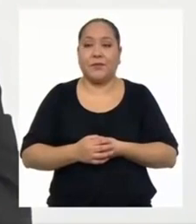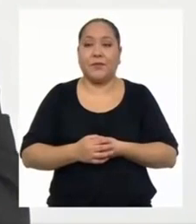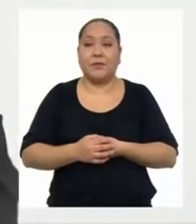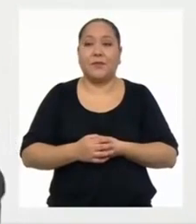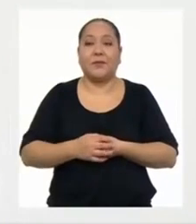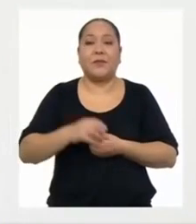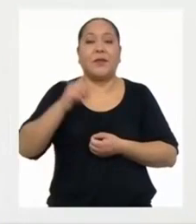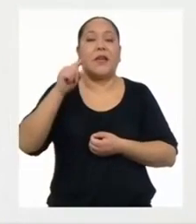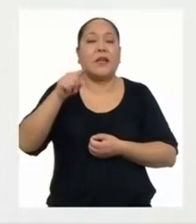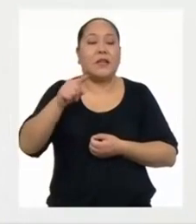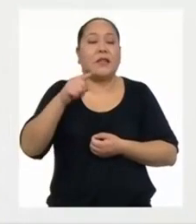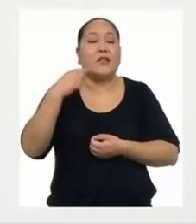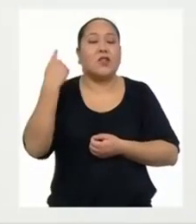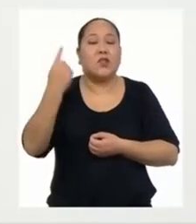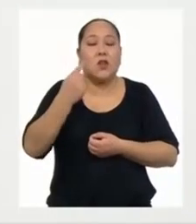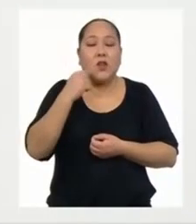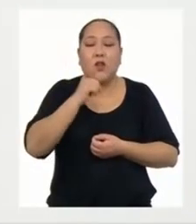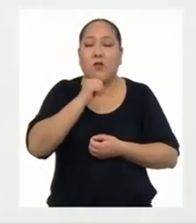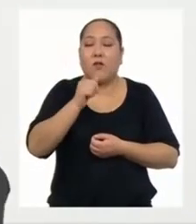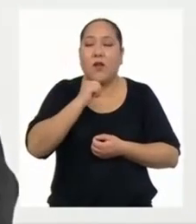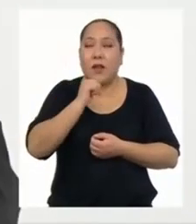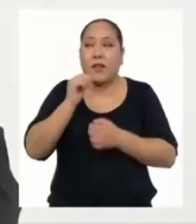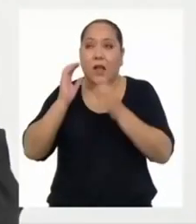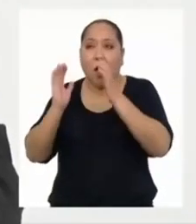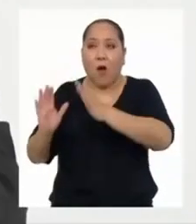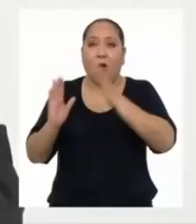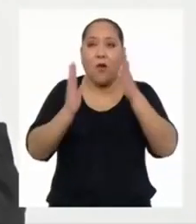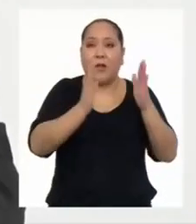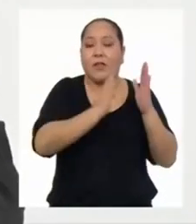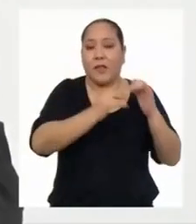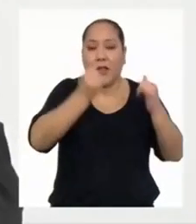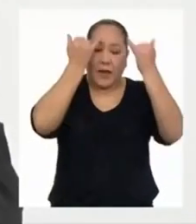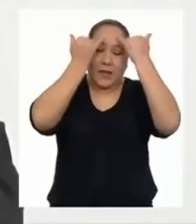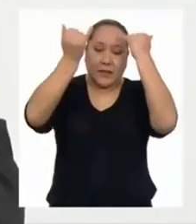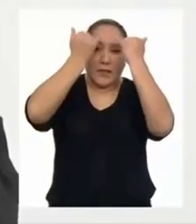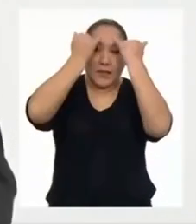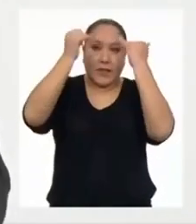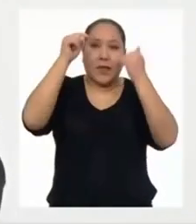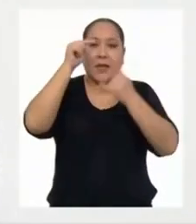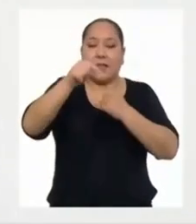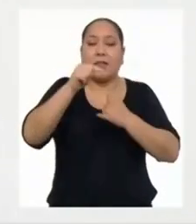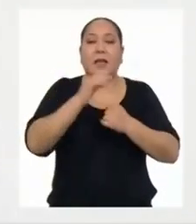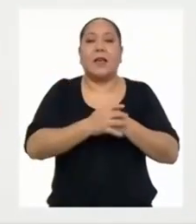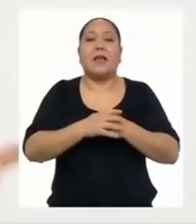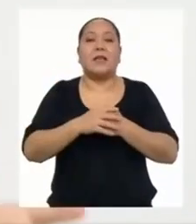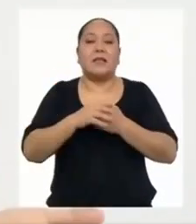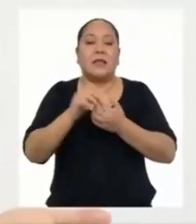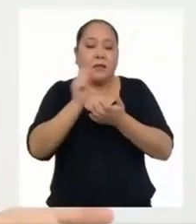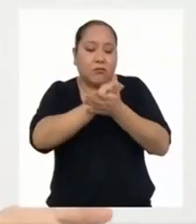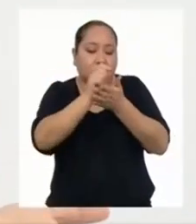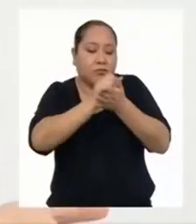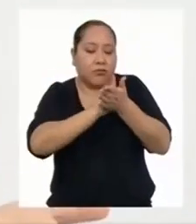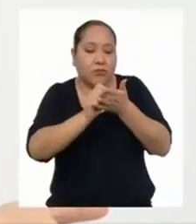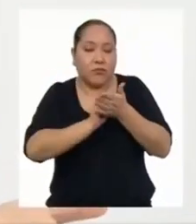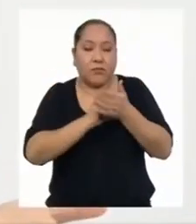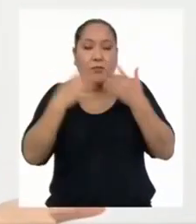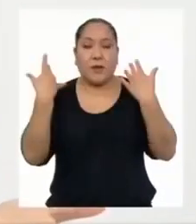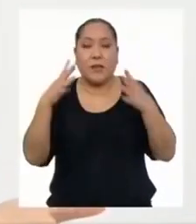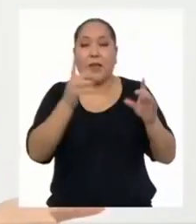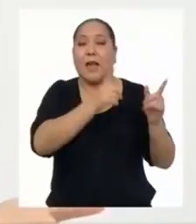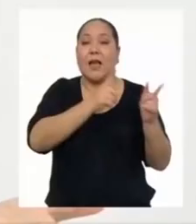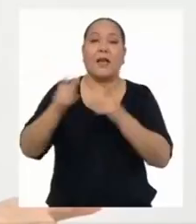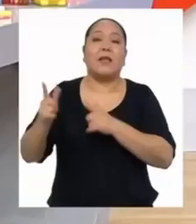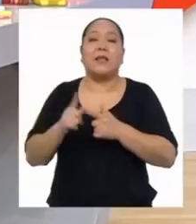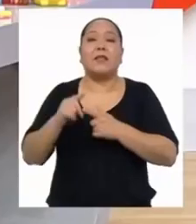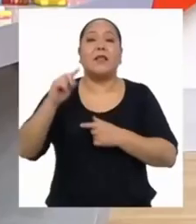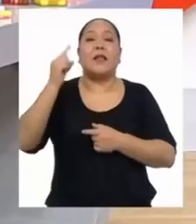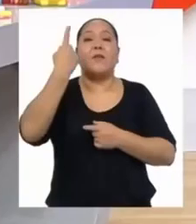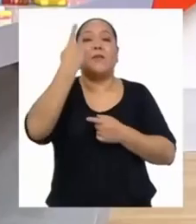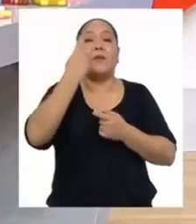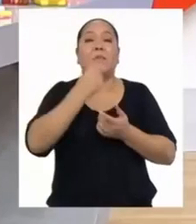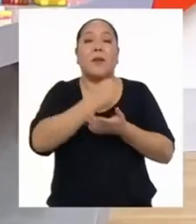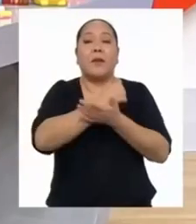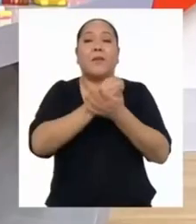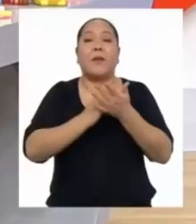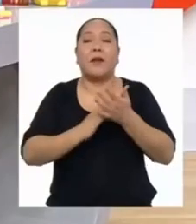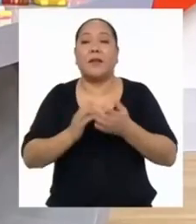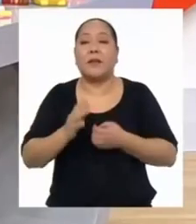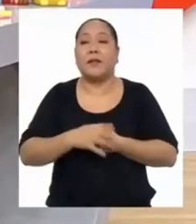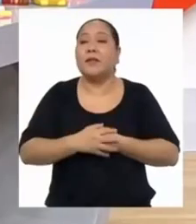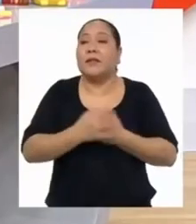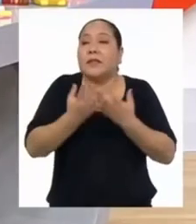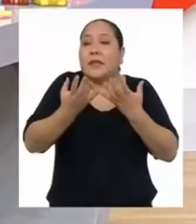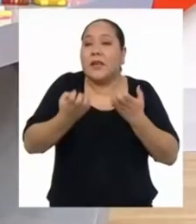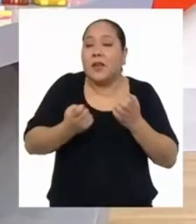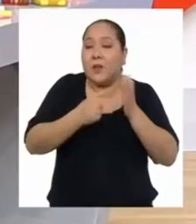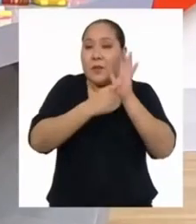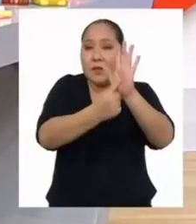Solo nos falta ordenar las ideas de nuestro texto para tener lista la primera versión. Quiero presentarles